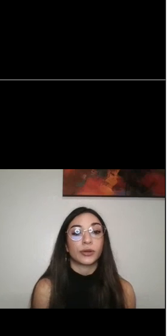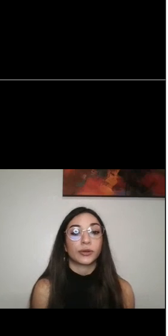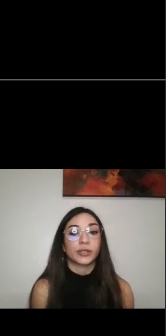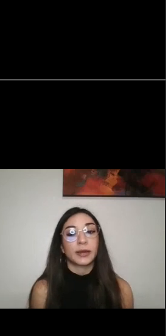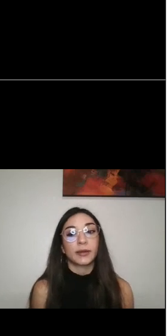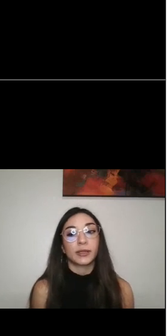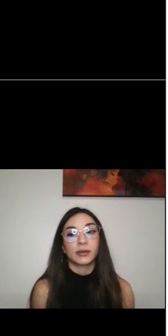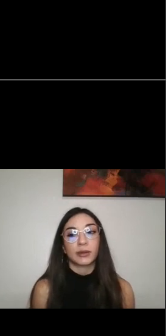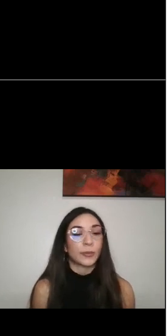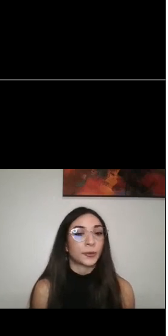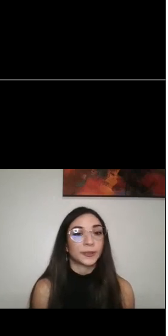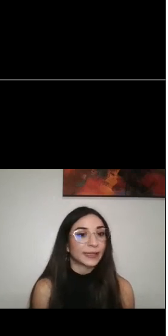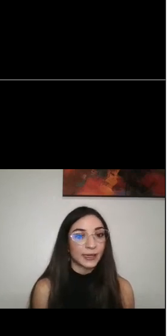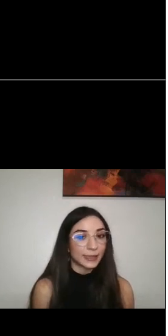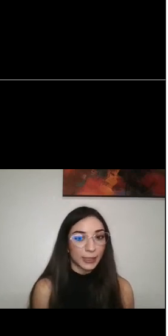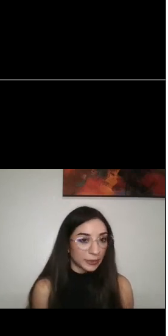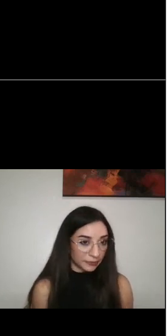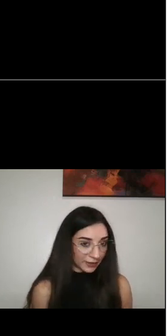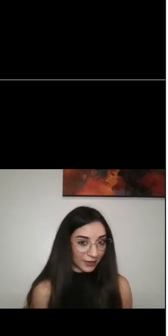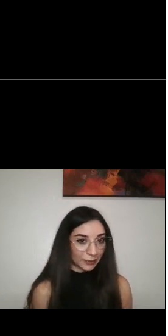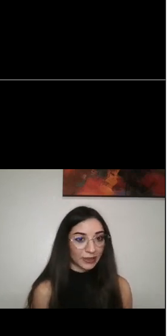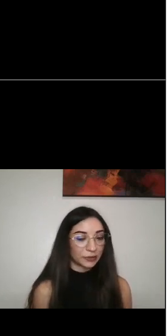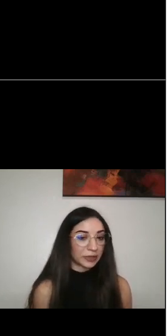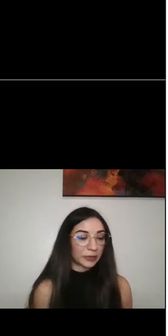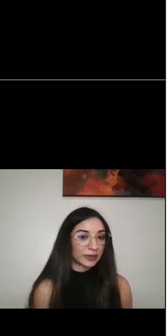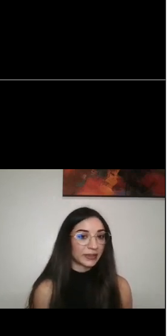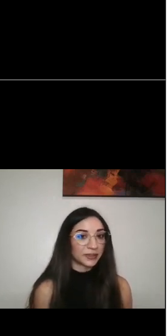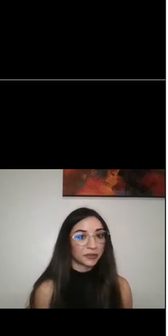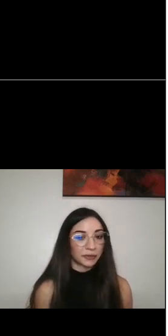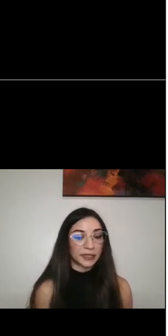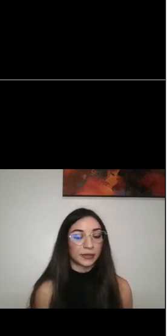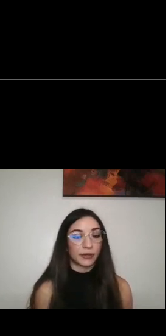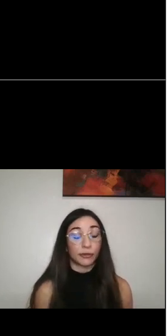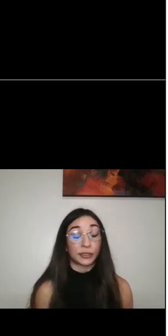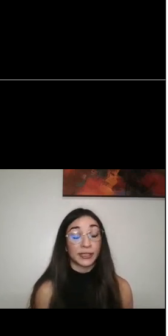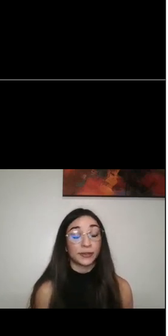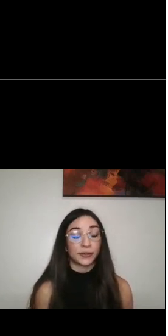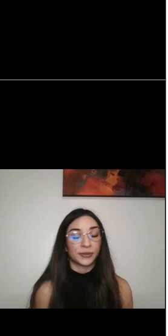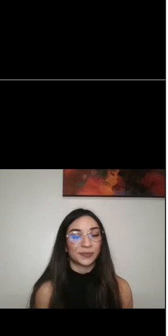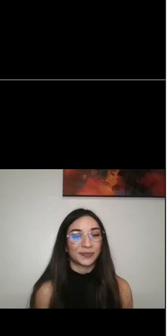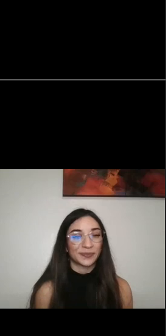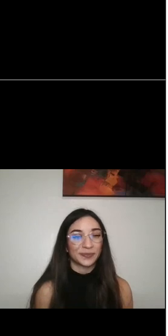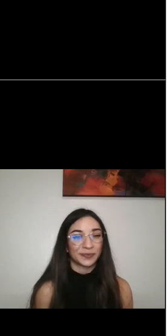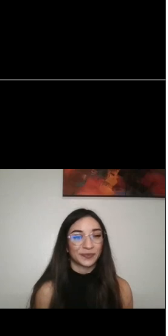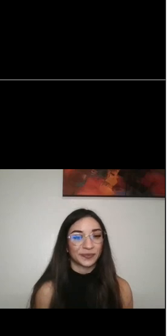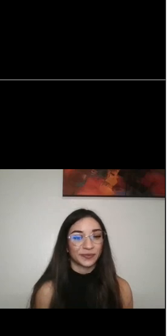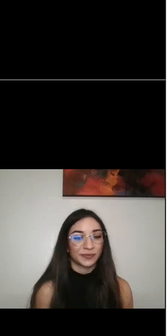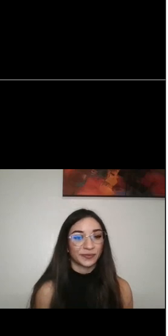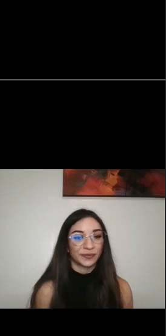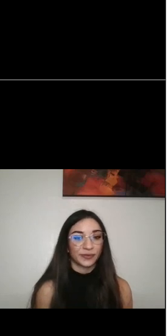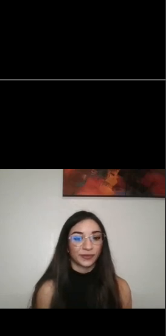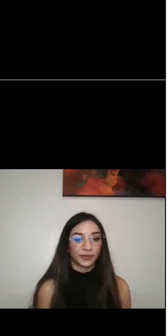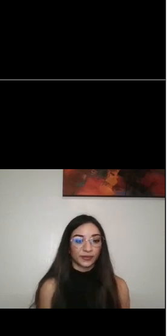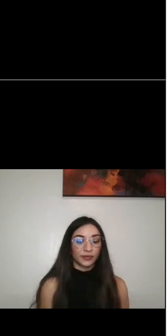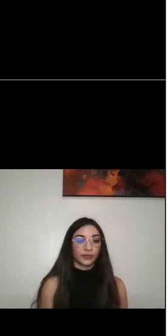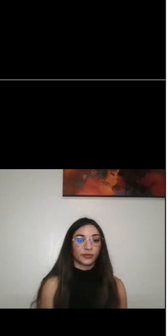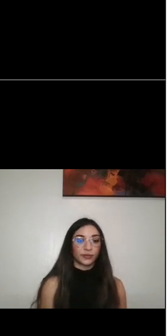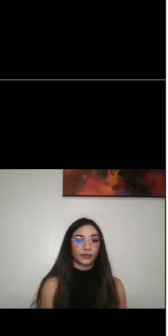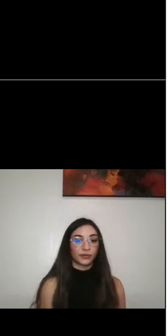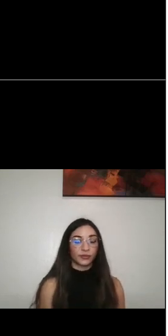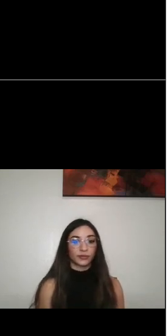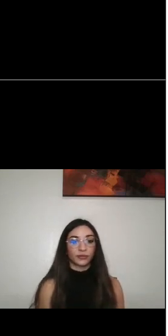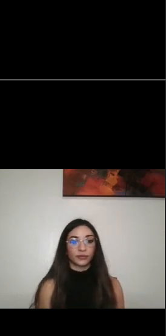de 2, 3 palabras, tampoco es que tienen que ser perfectas, ¿verdad? Todavía puede tener ciertos errorcillos. Sí, exactamente, puede tener